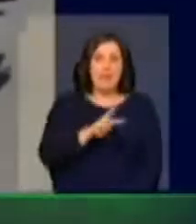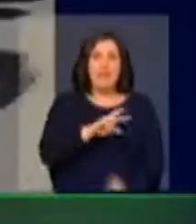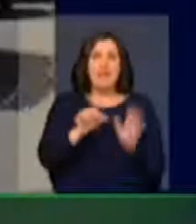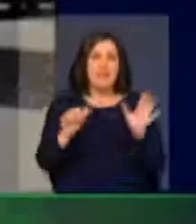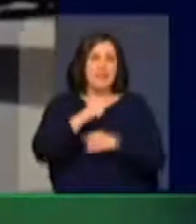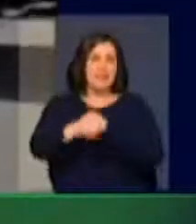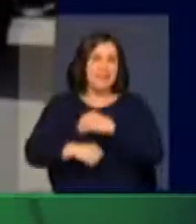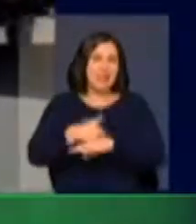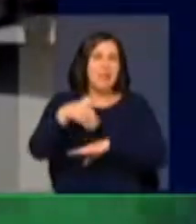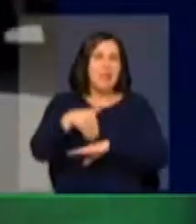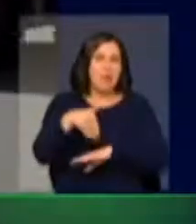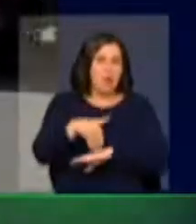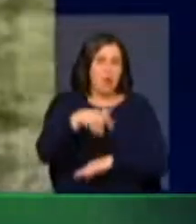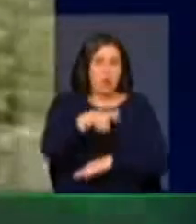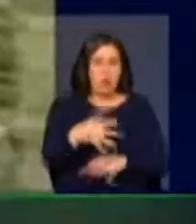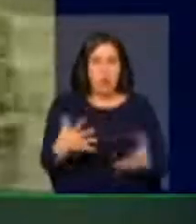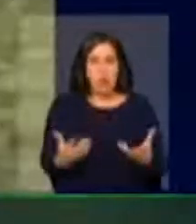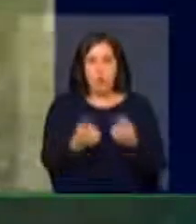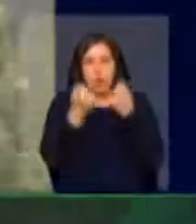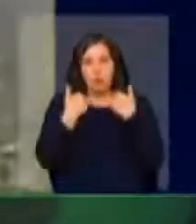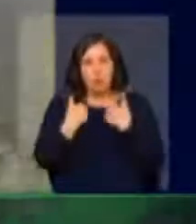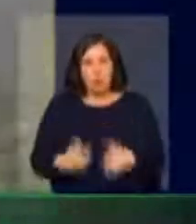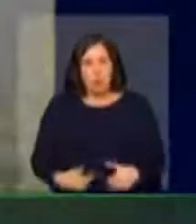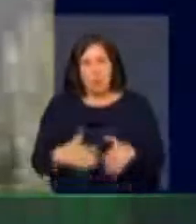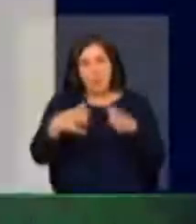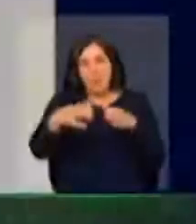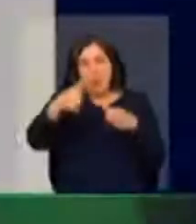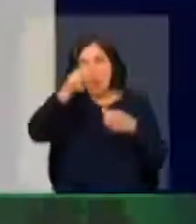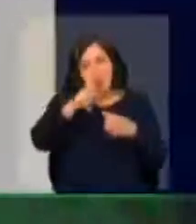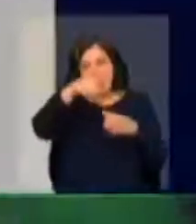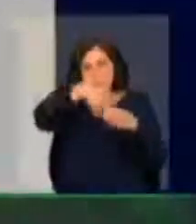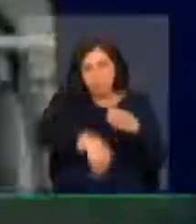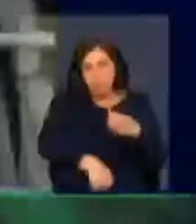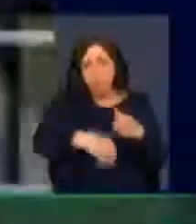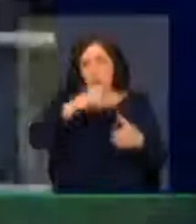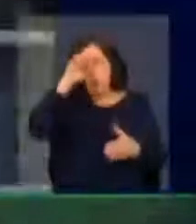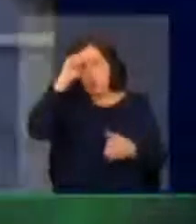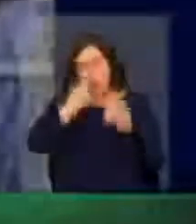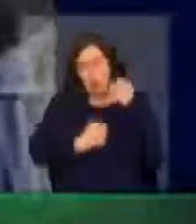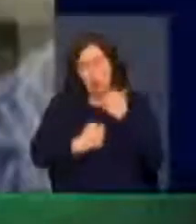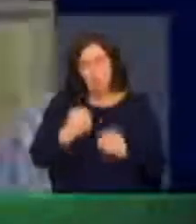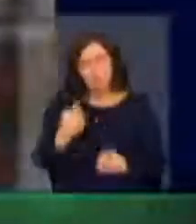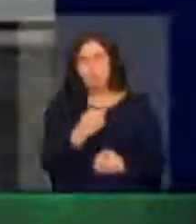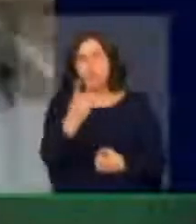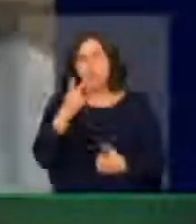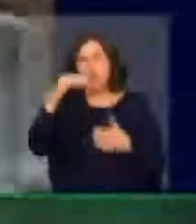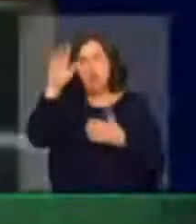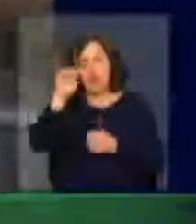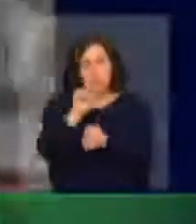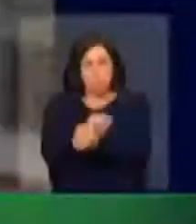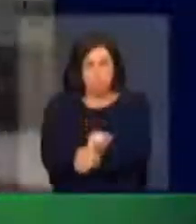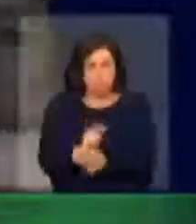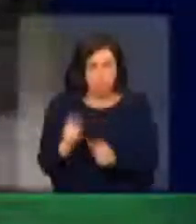de Melo. Su cuerpo apareció en una cachimba en el barrio Feder. Murió por los golpes y terminaron procesados dos adultos y un